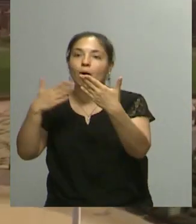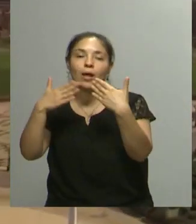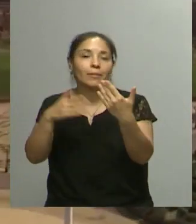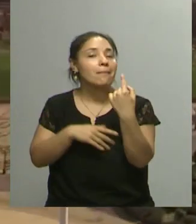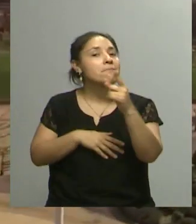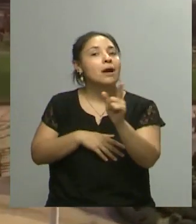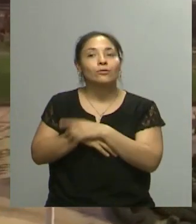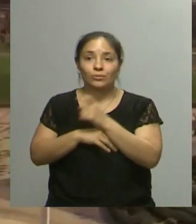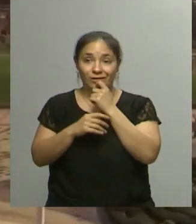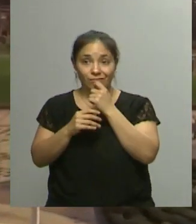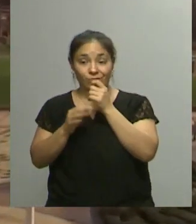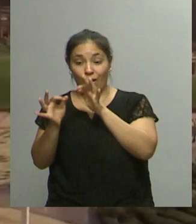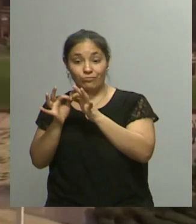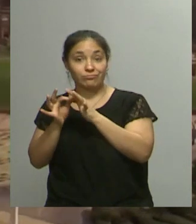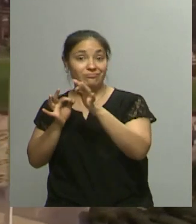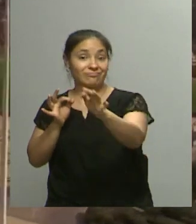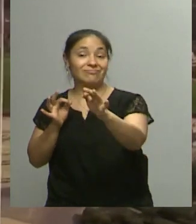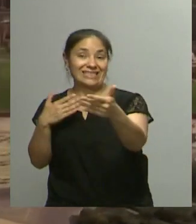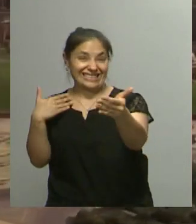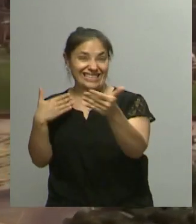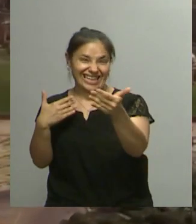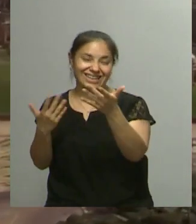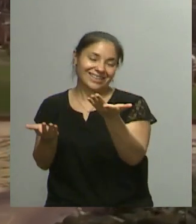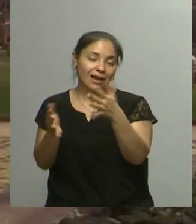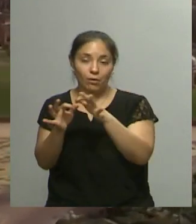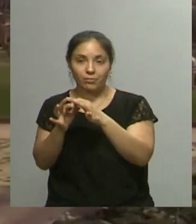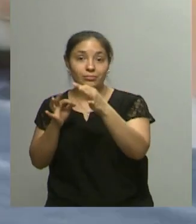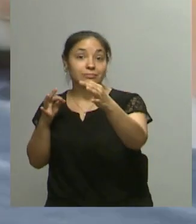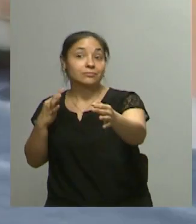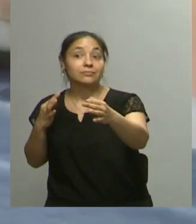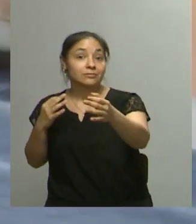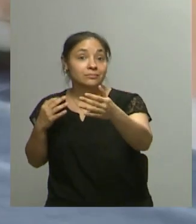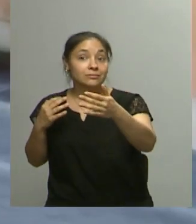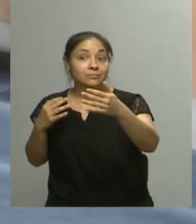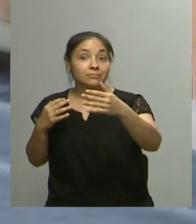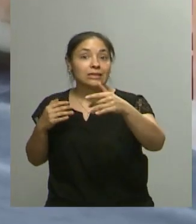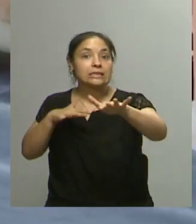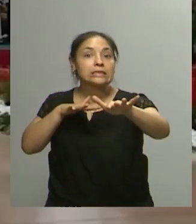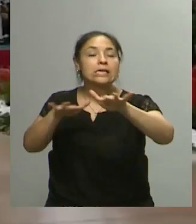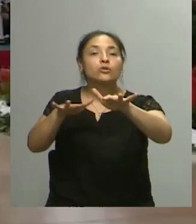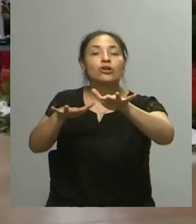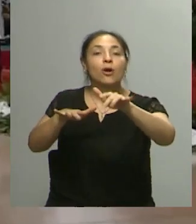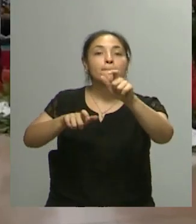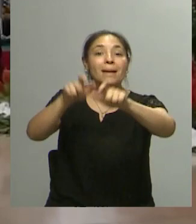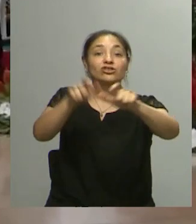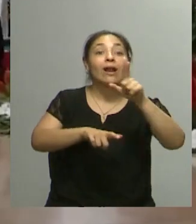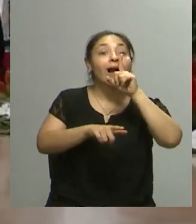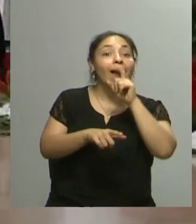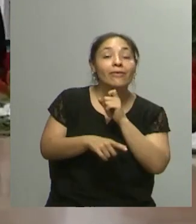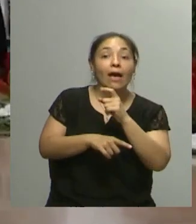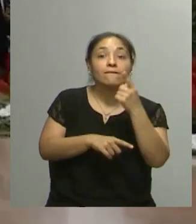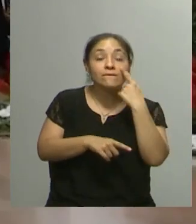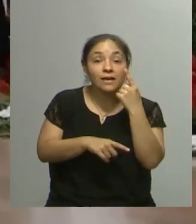que kilómetros y no tan lejanos, por decirlo, obviamente son distancias, pero no tan lejanos, la situación de los que no están en Qatar es